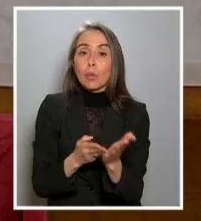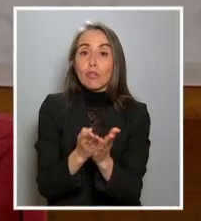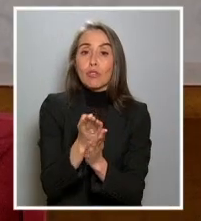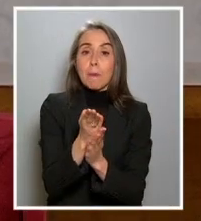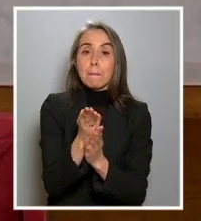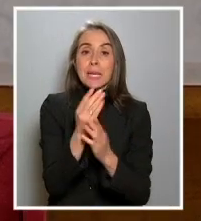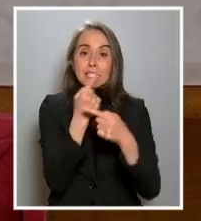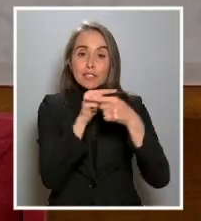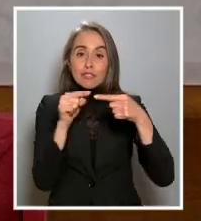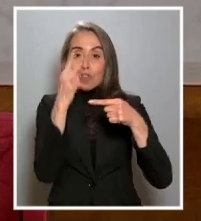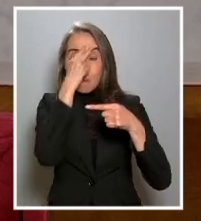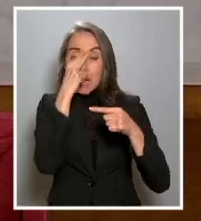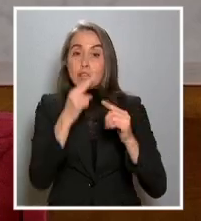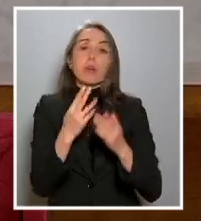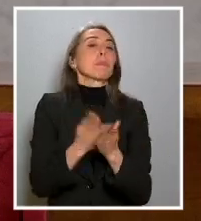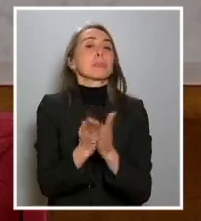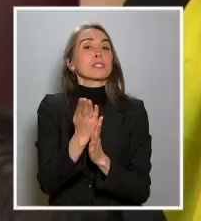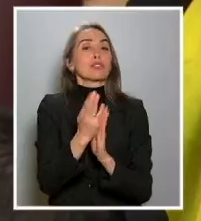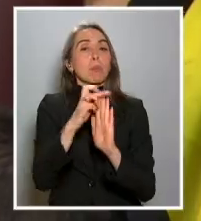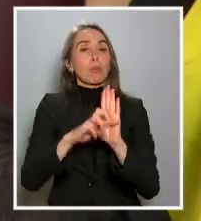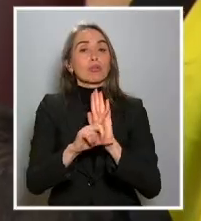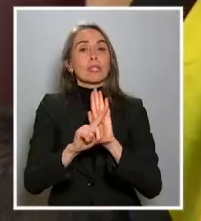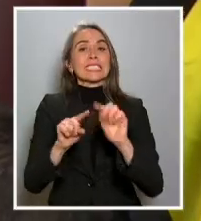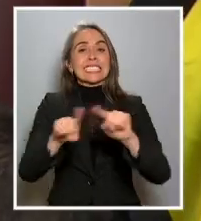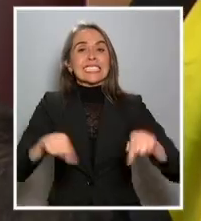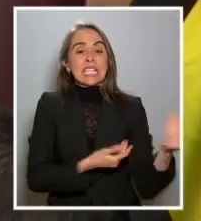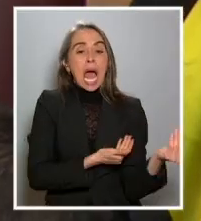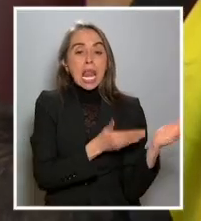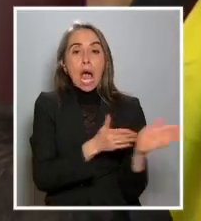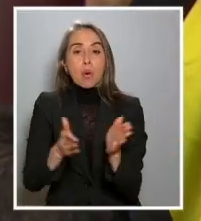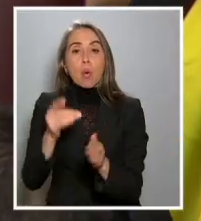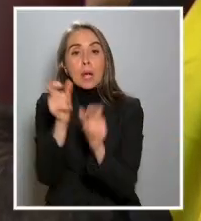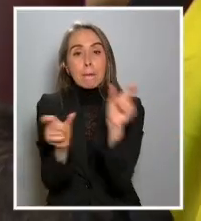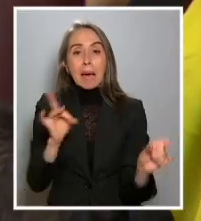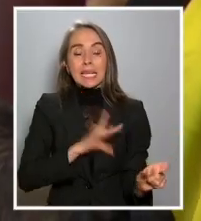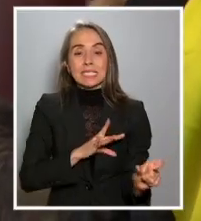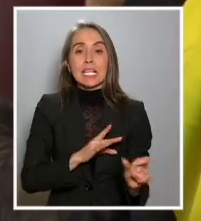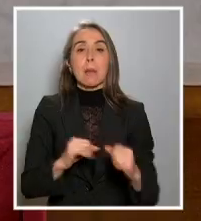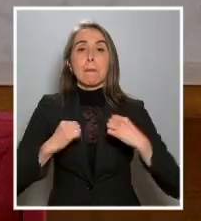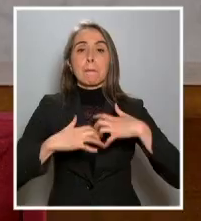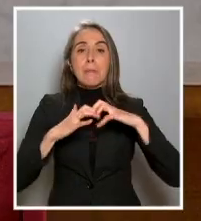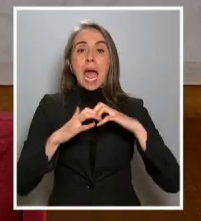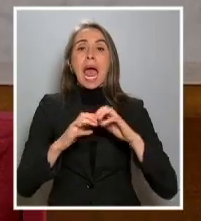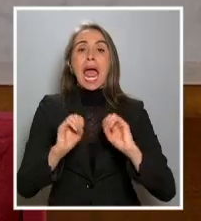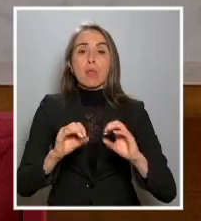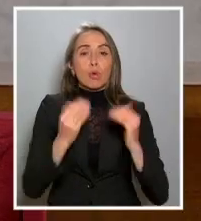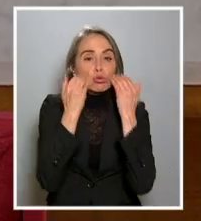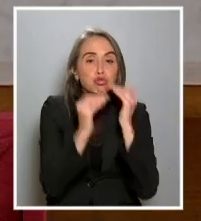mayo lanzamos la Agenda Sala Cuna para Chile, que busca fortalecer la educación parvularia,